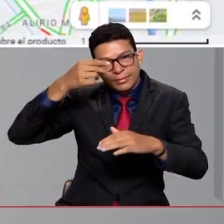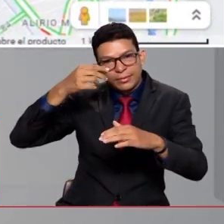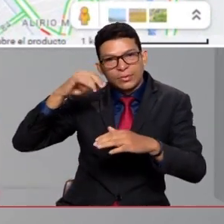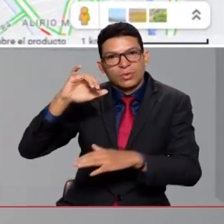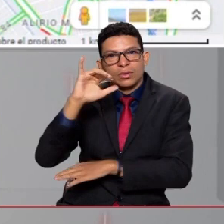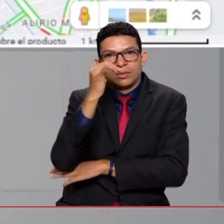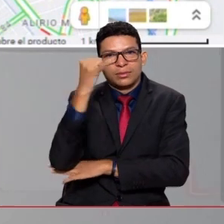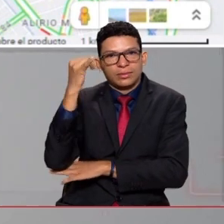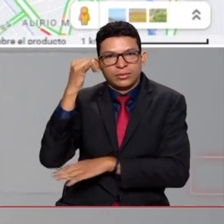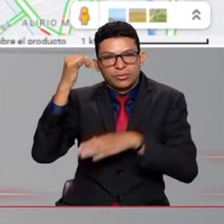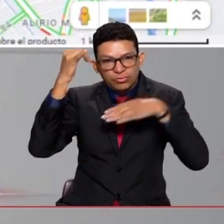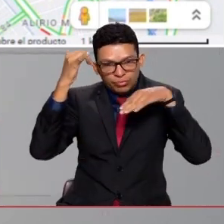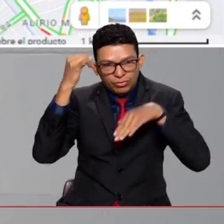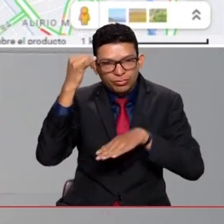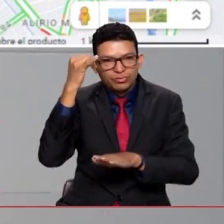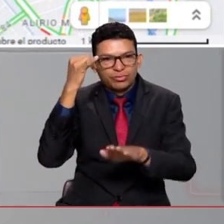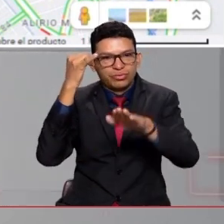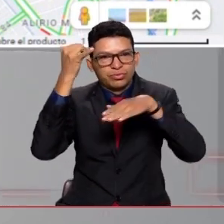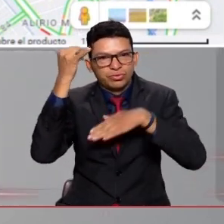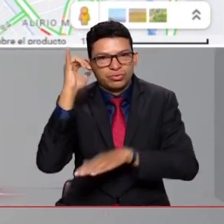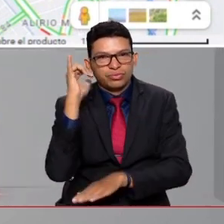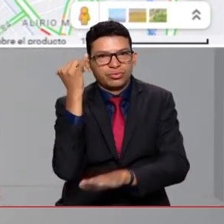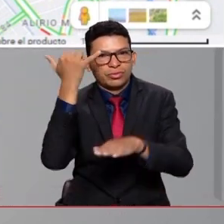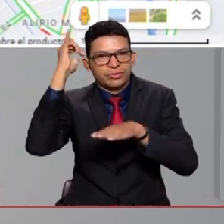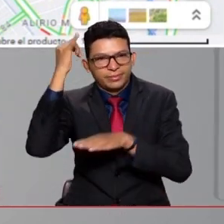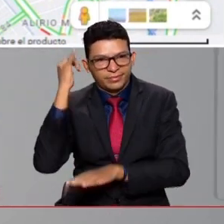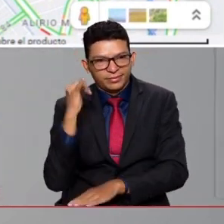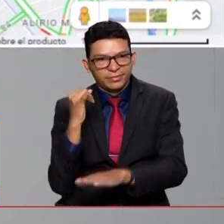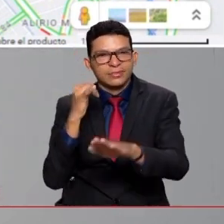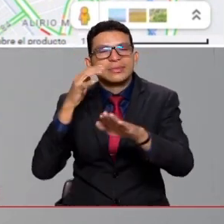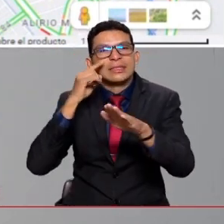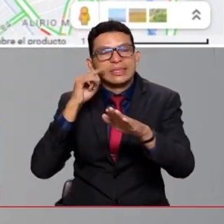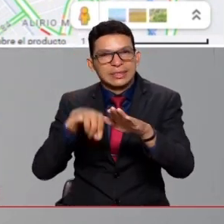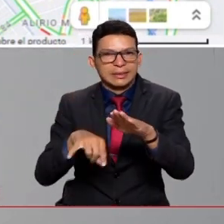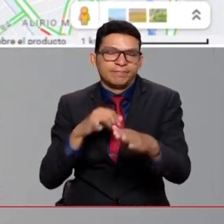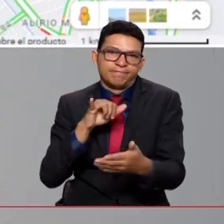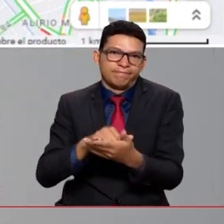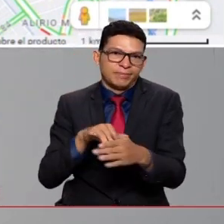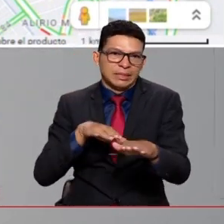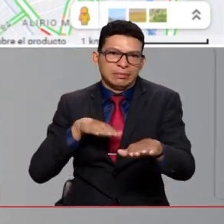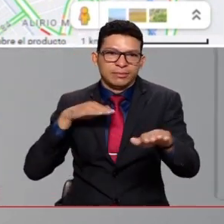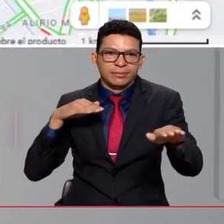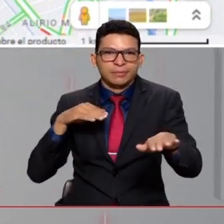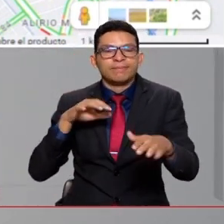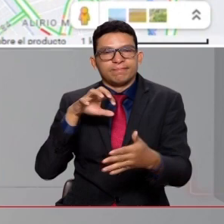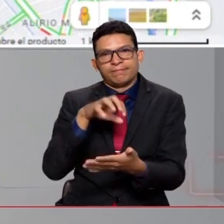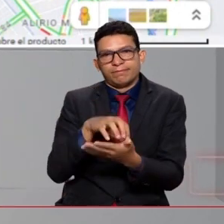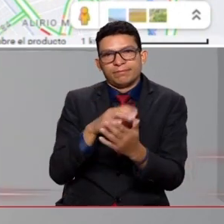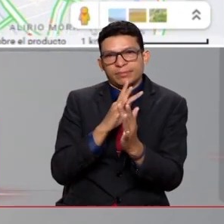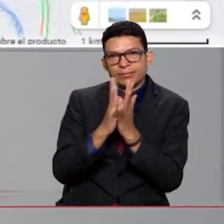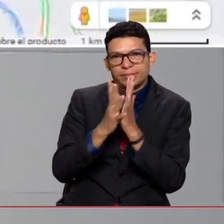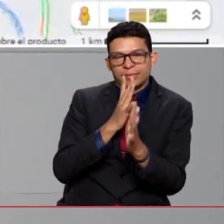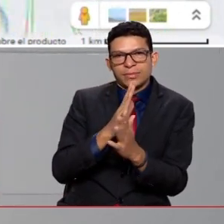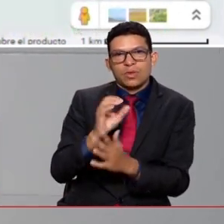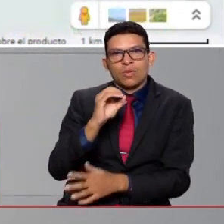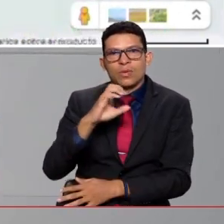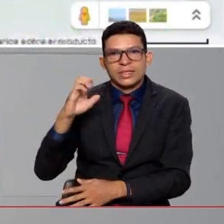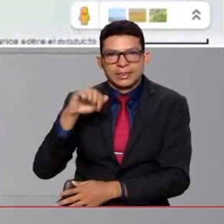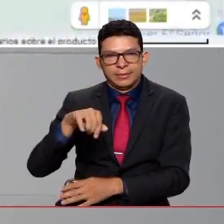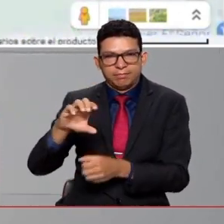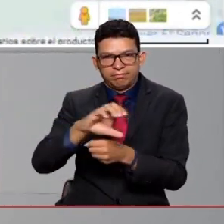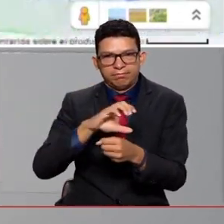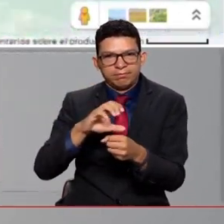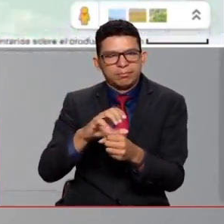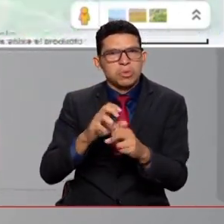del túnel mundialista. Esto hace parte de lo que sucede por el momento en la zona central y oeste de la ciudad. No